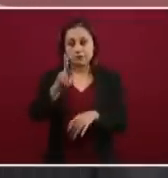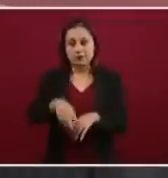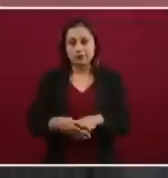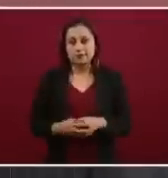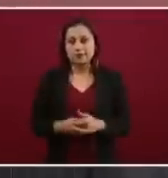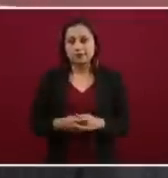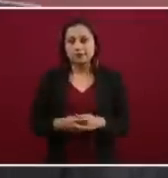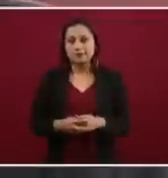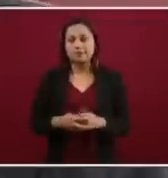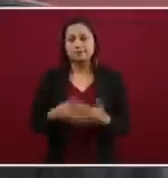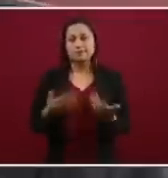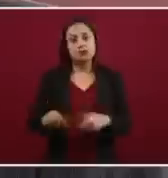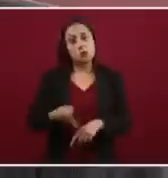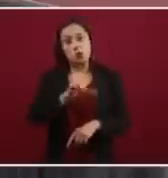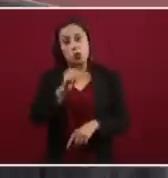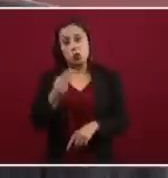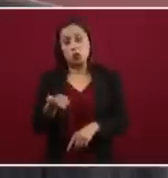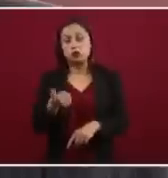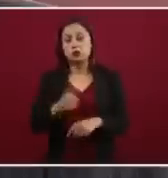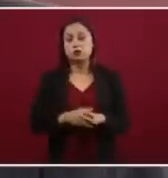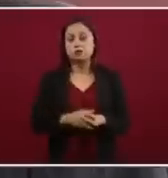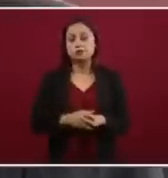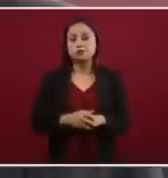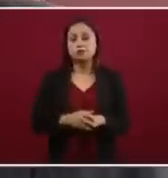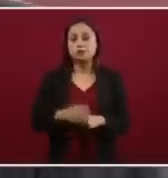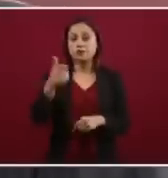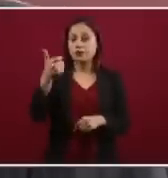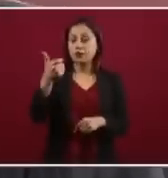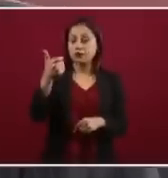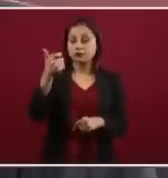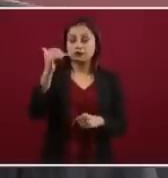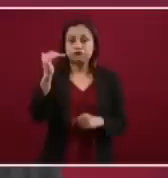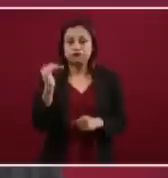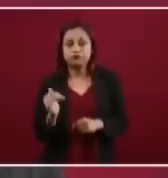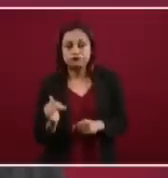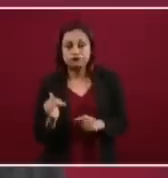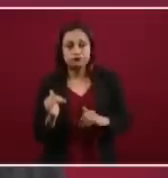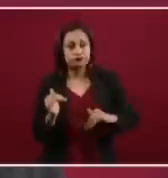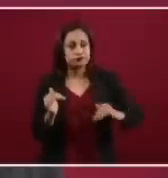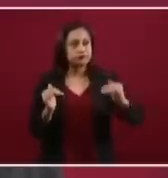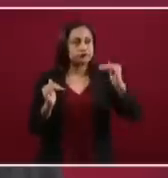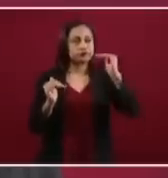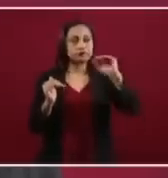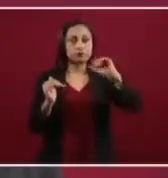que el peso no se deprecie,